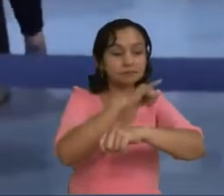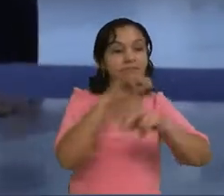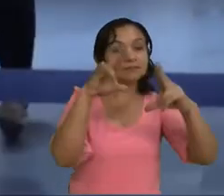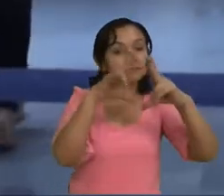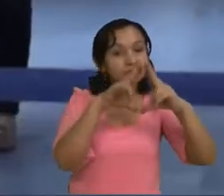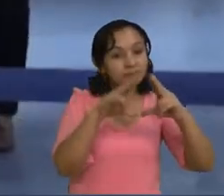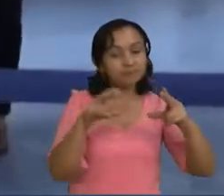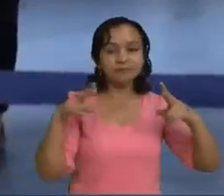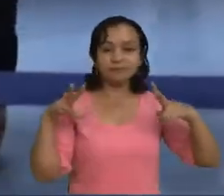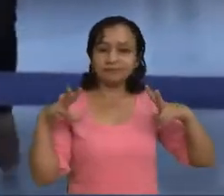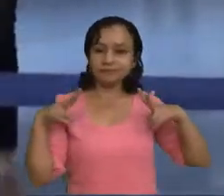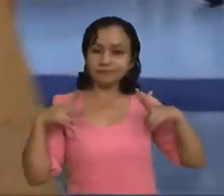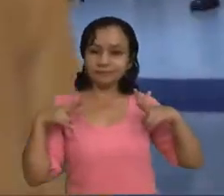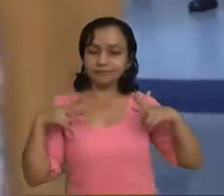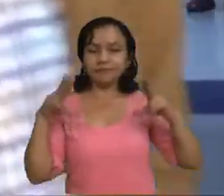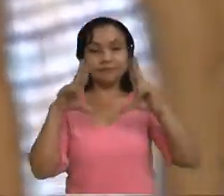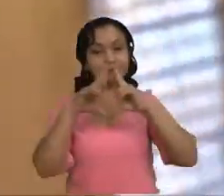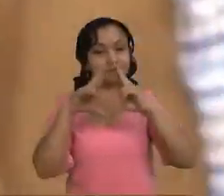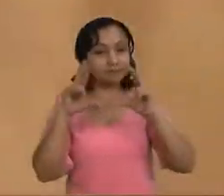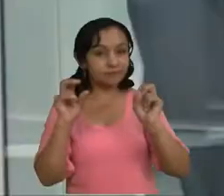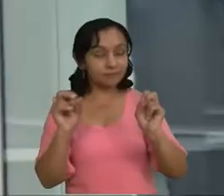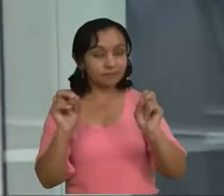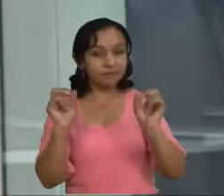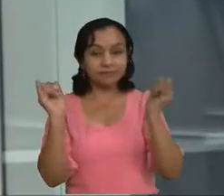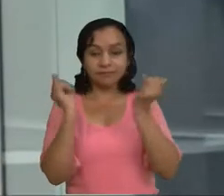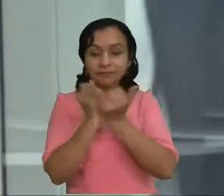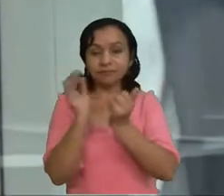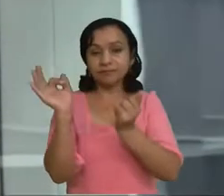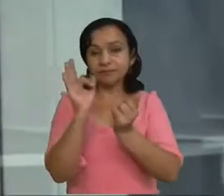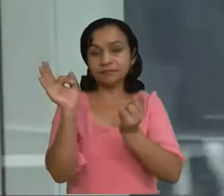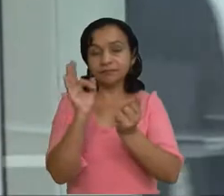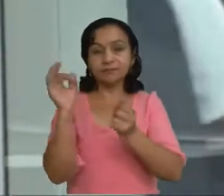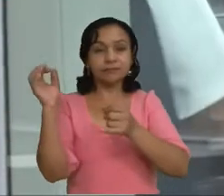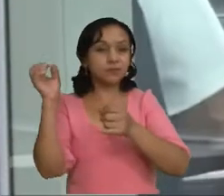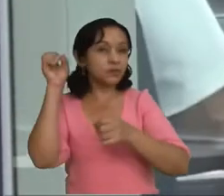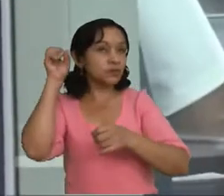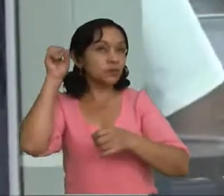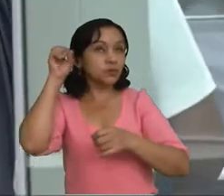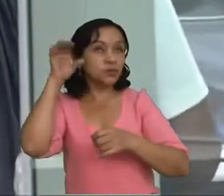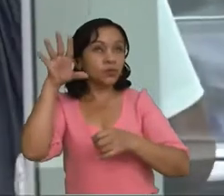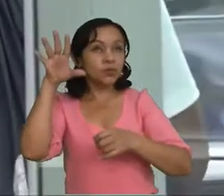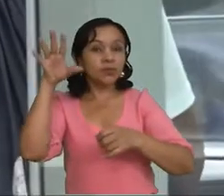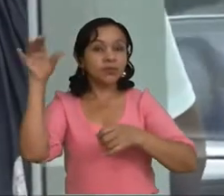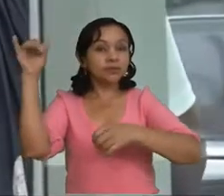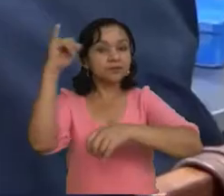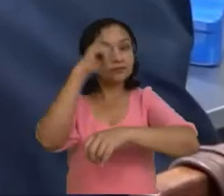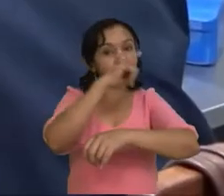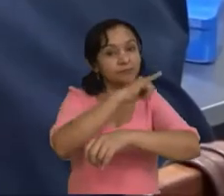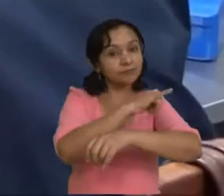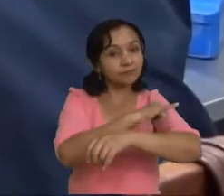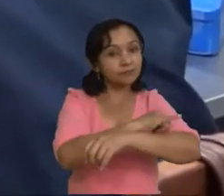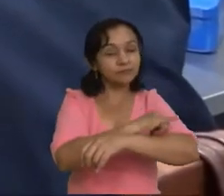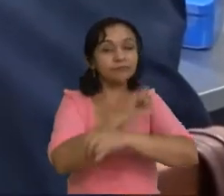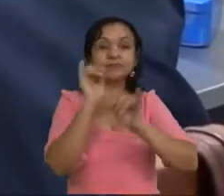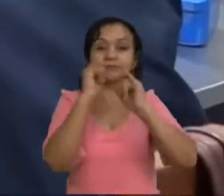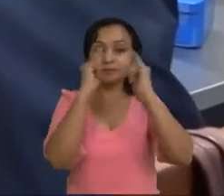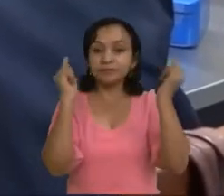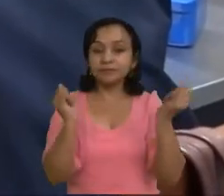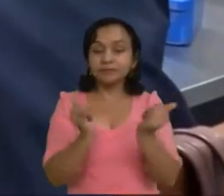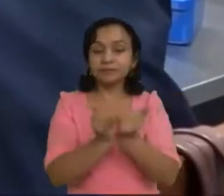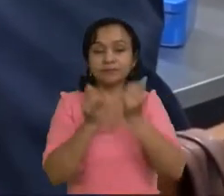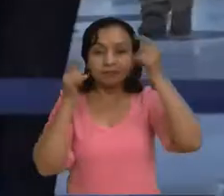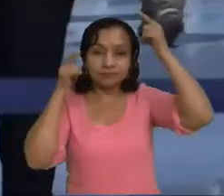pasar las vacaciones en Nicaragua. Asimismo, el ingreso de turistas extranjeros que ingresan por el Aeropuerto Internacional